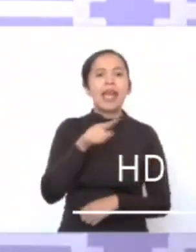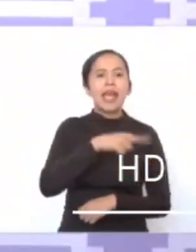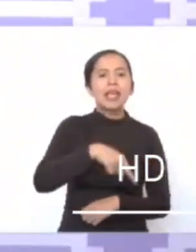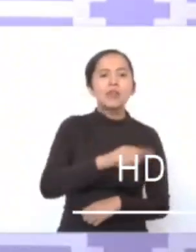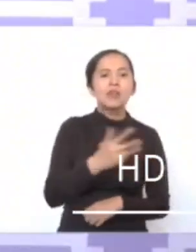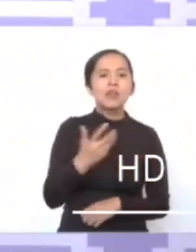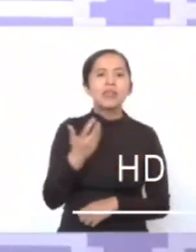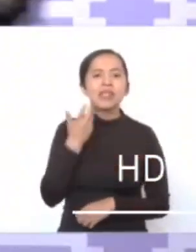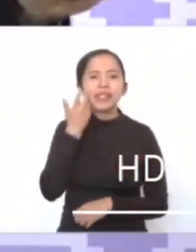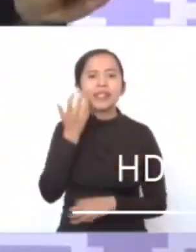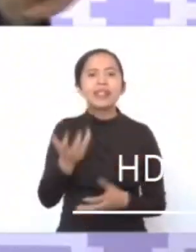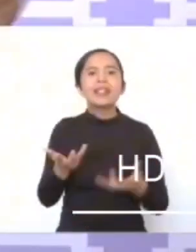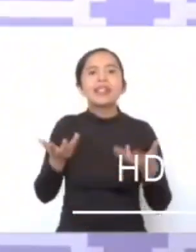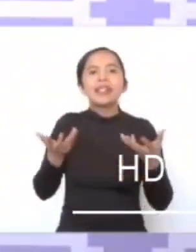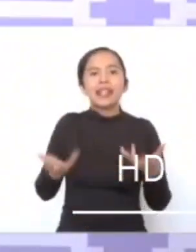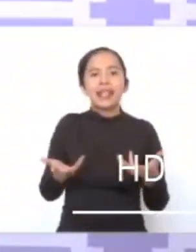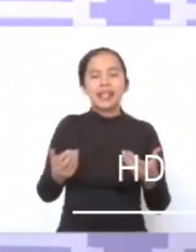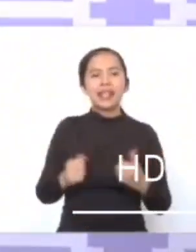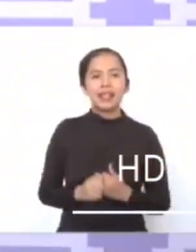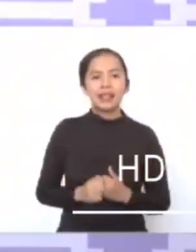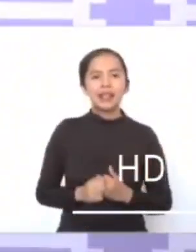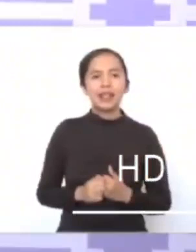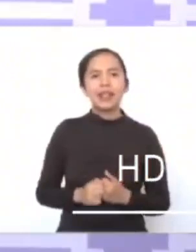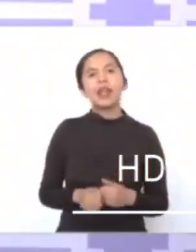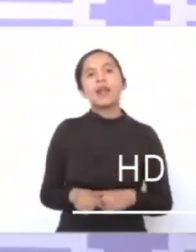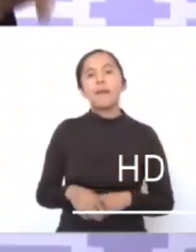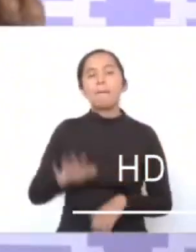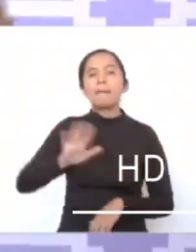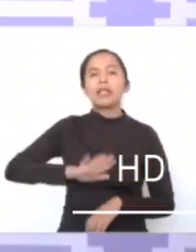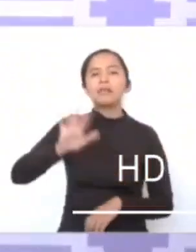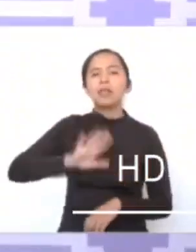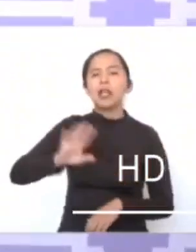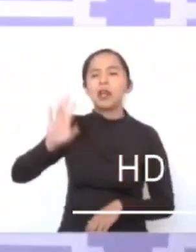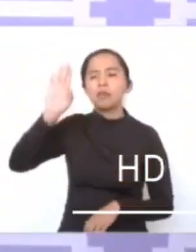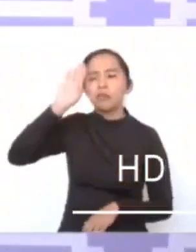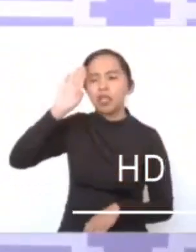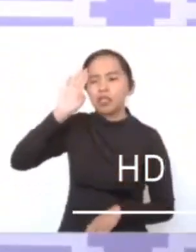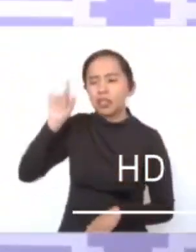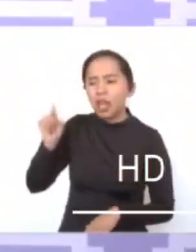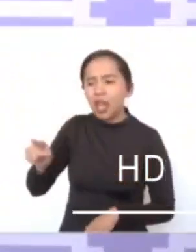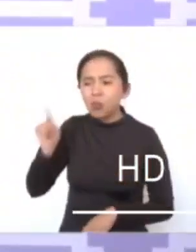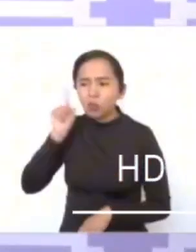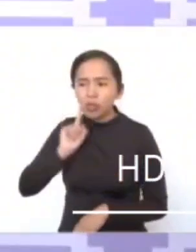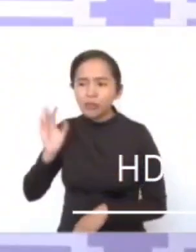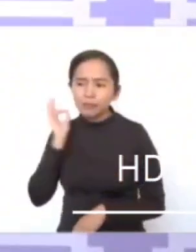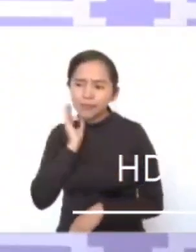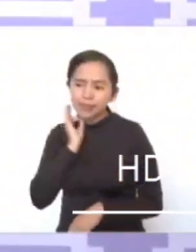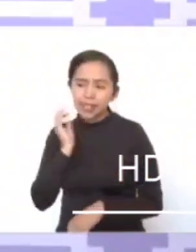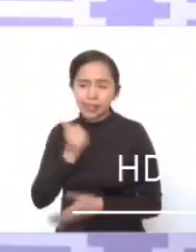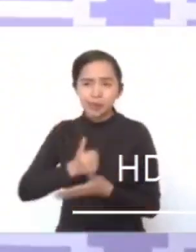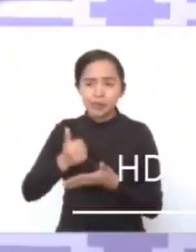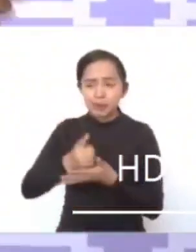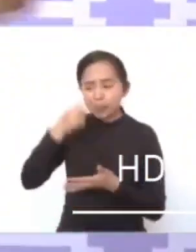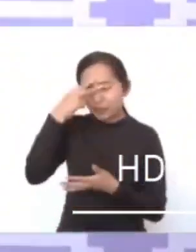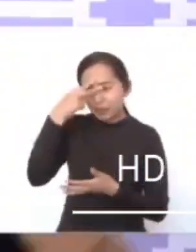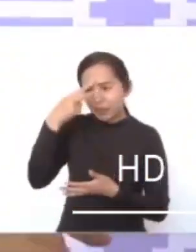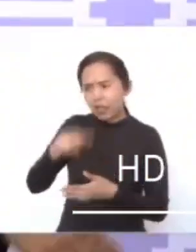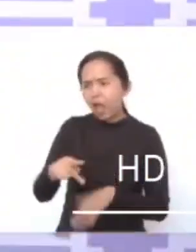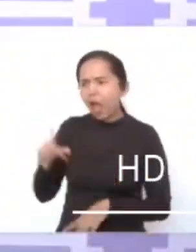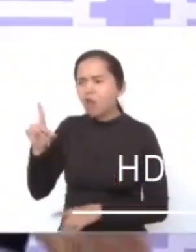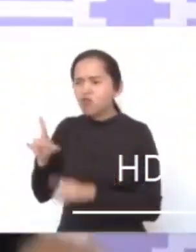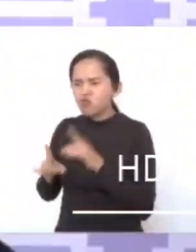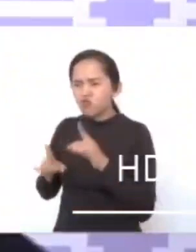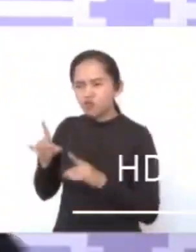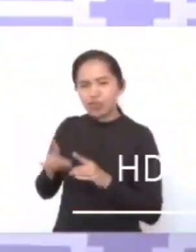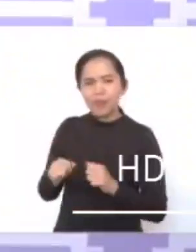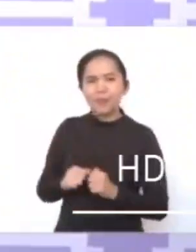insinuar o sembrar un cuestionamiento a la fiscal de la Ciudad de México, porque ya ven que Hay